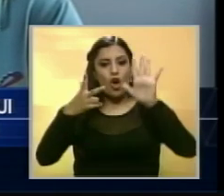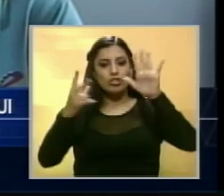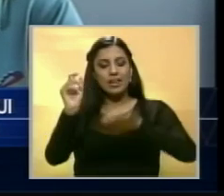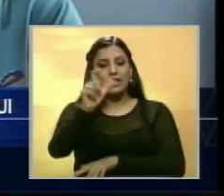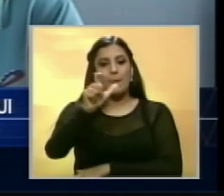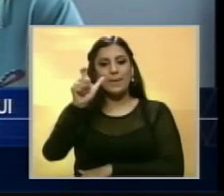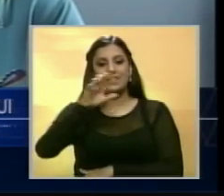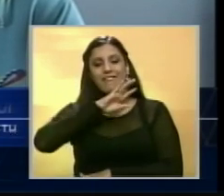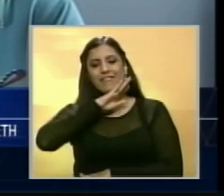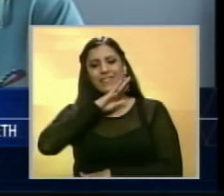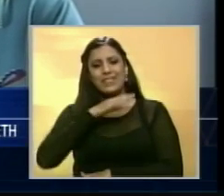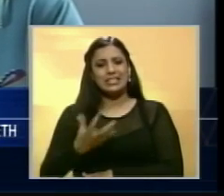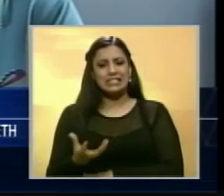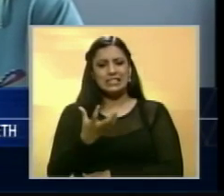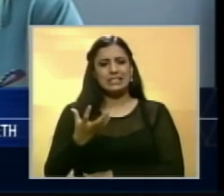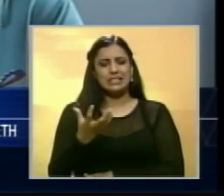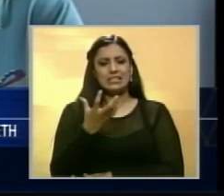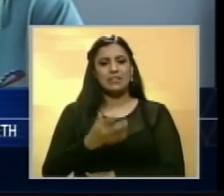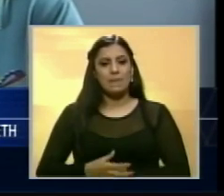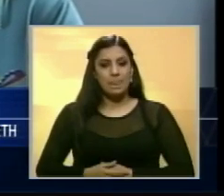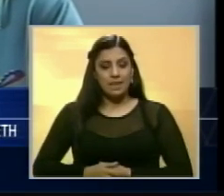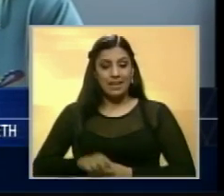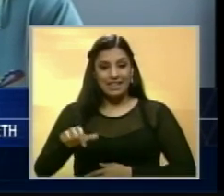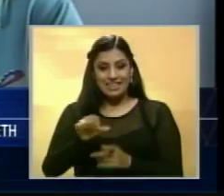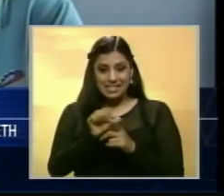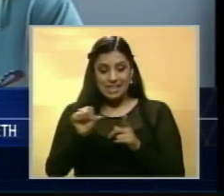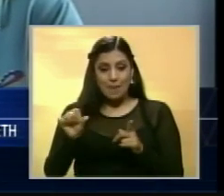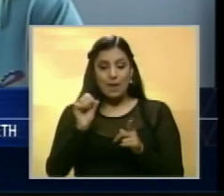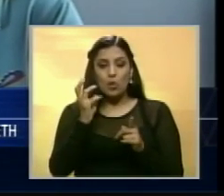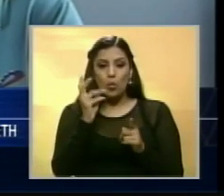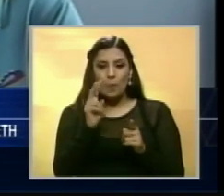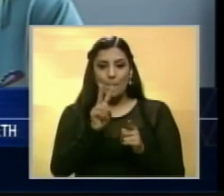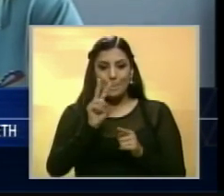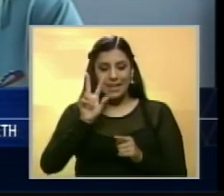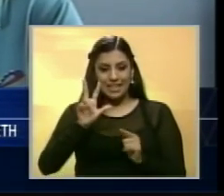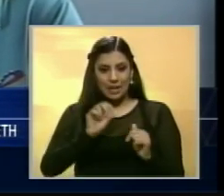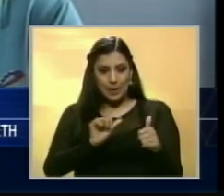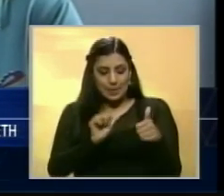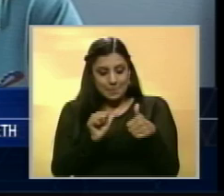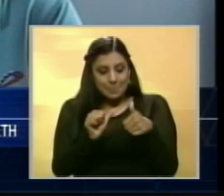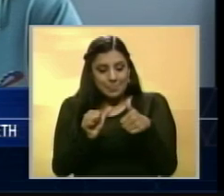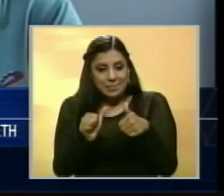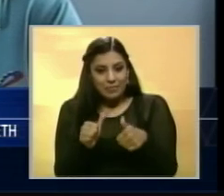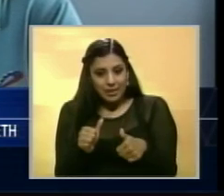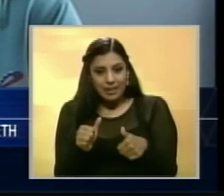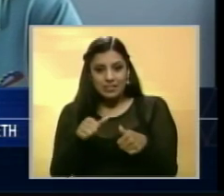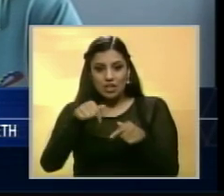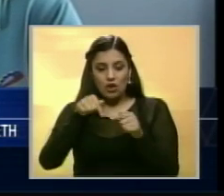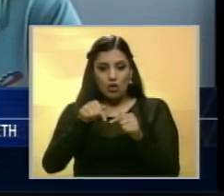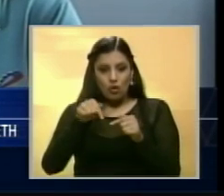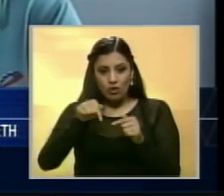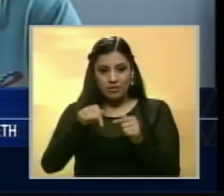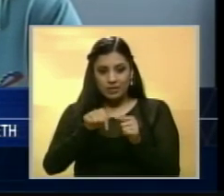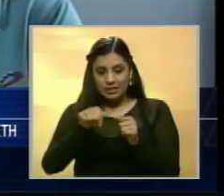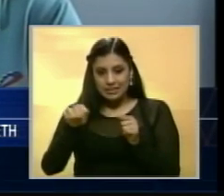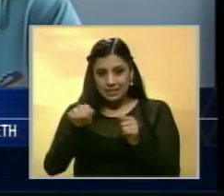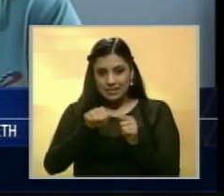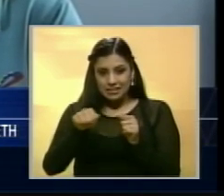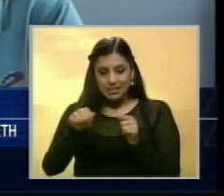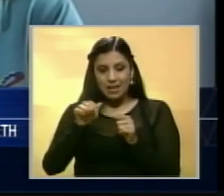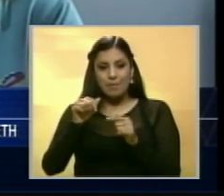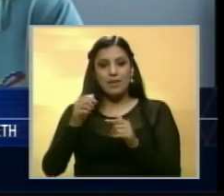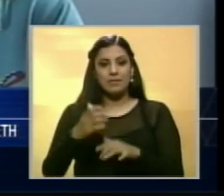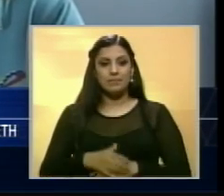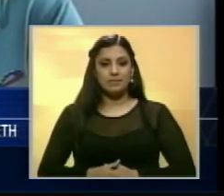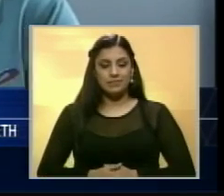180 pacientes con fiebre. En esta semana número 23 que estamos acabando de reportar a la Distrito